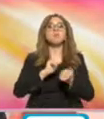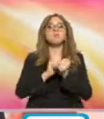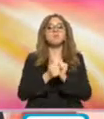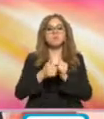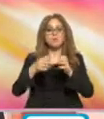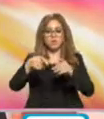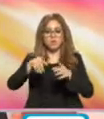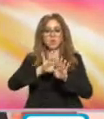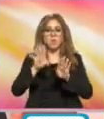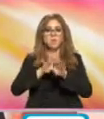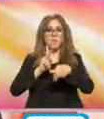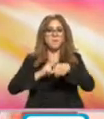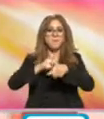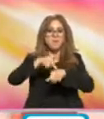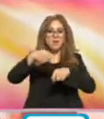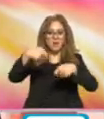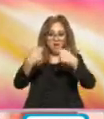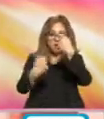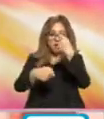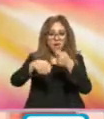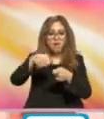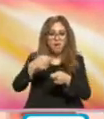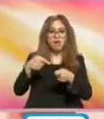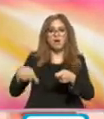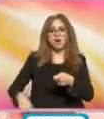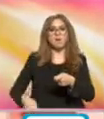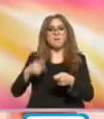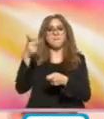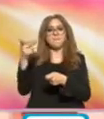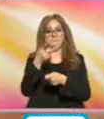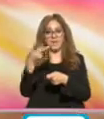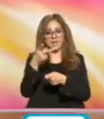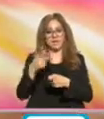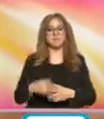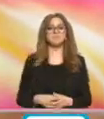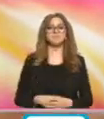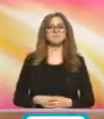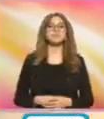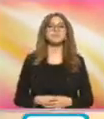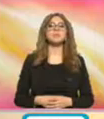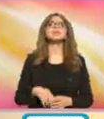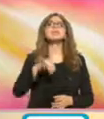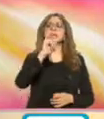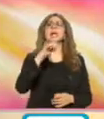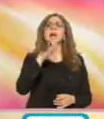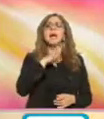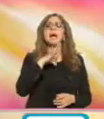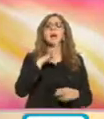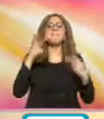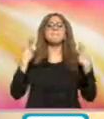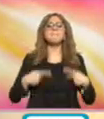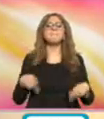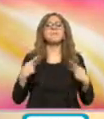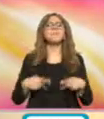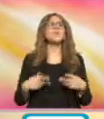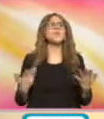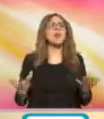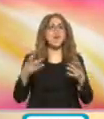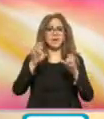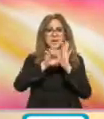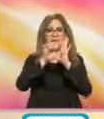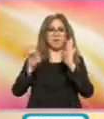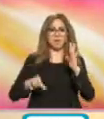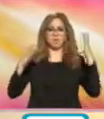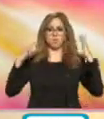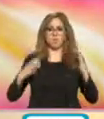con alguna flacidez o un exceso de piel a nivel de los muslos. Sí, es que existen casos también de personas que están no están proporcionadas de la